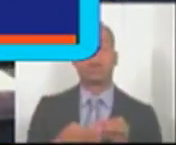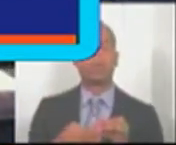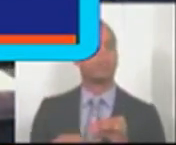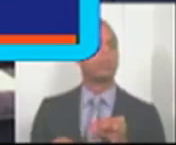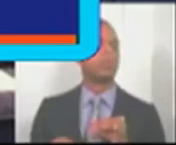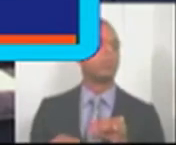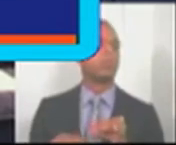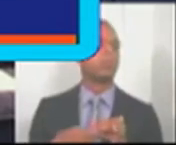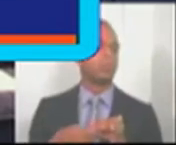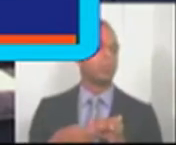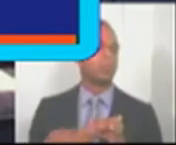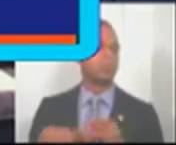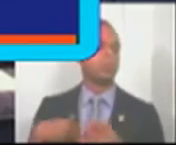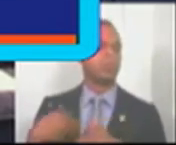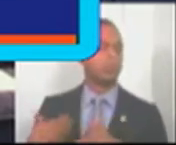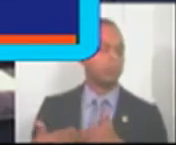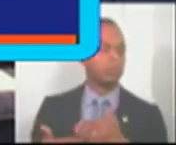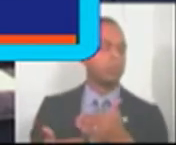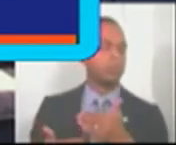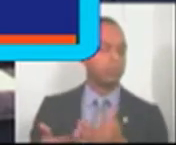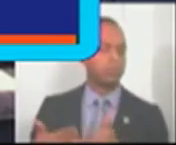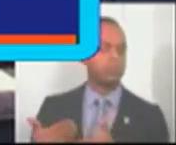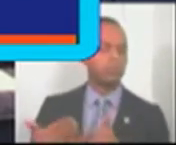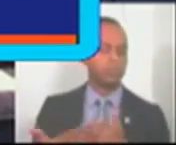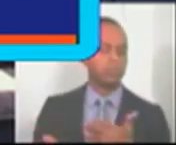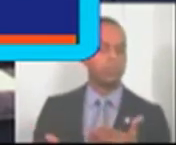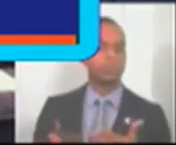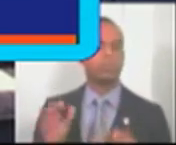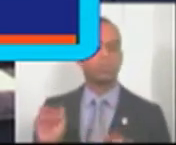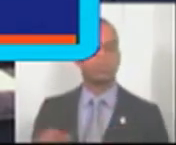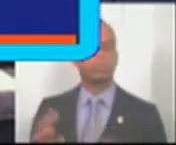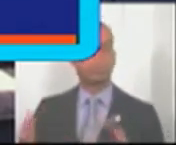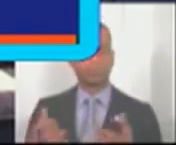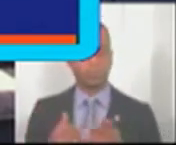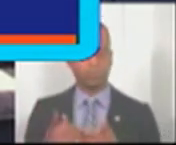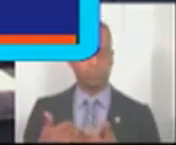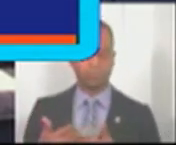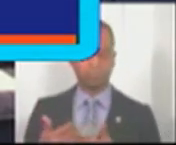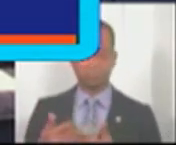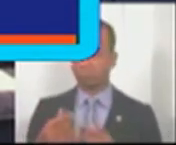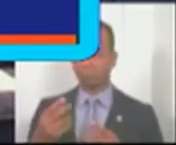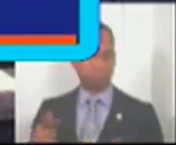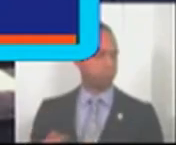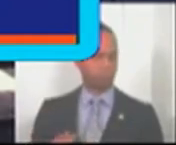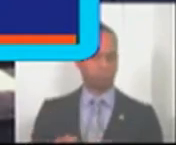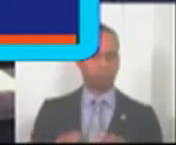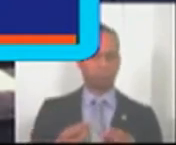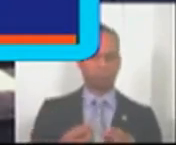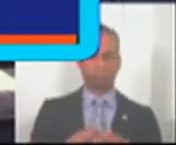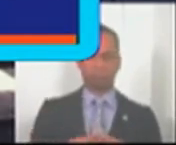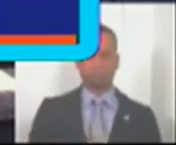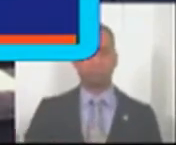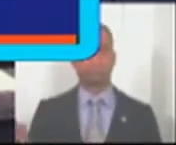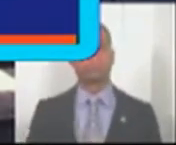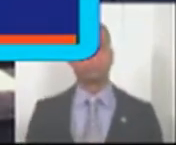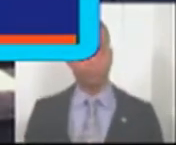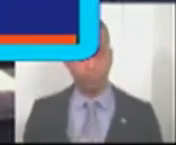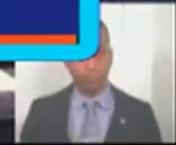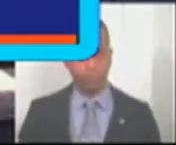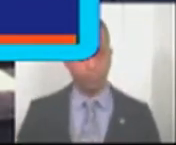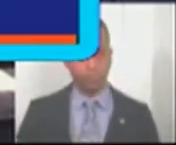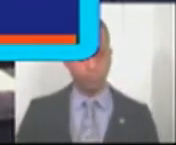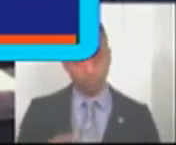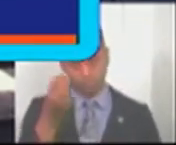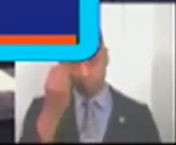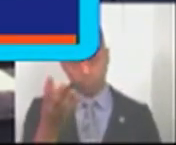de reivindicaciones hondamente sentidas y que uno quiere que se arreglen antes de ayer. Y alguien me dijo, perdí ese